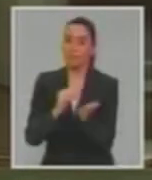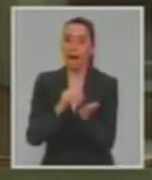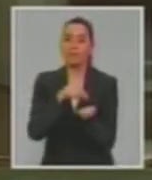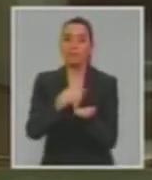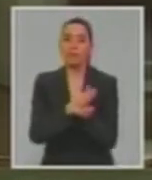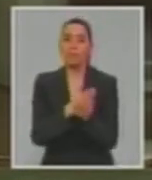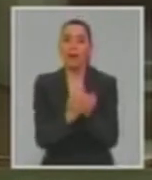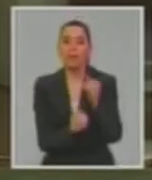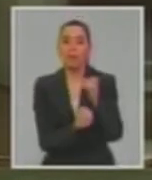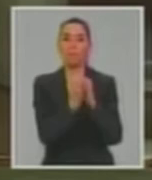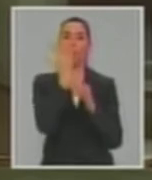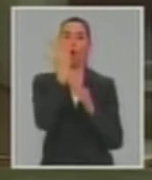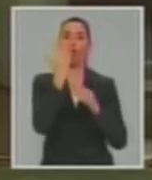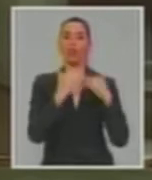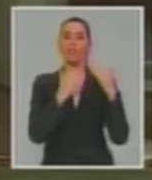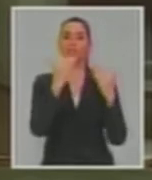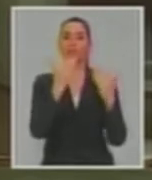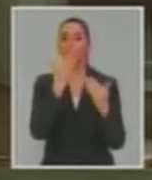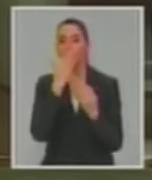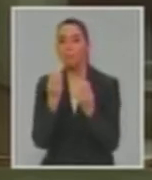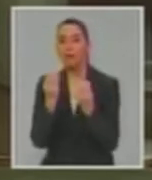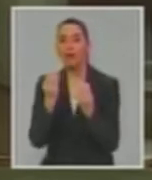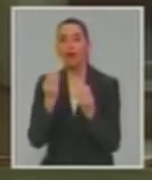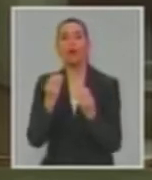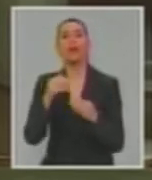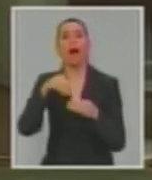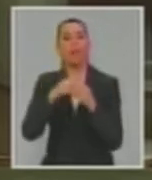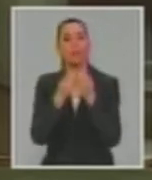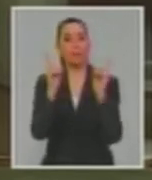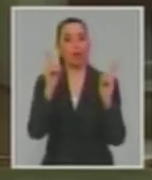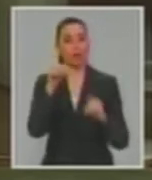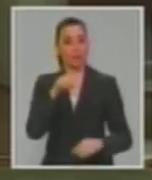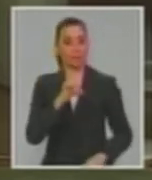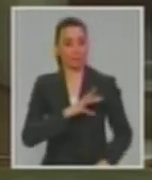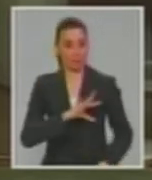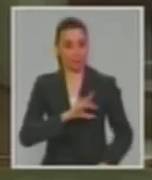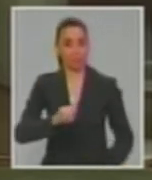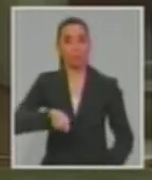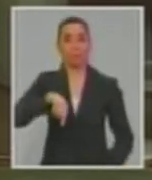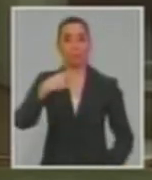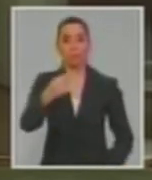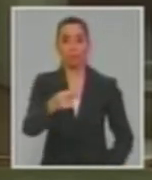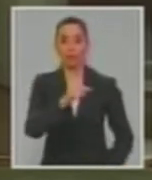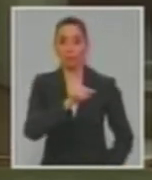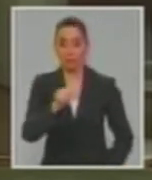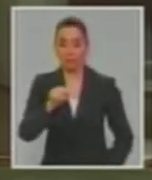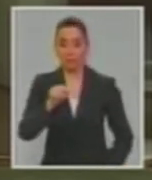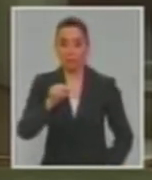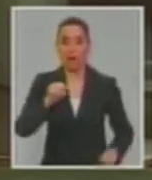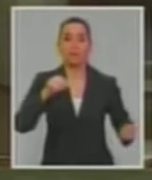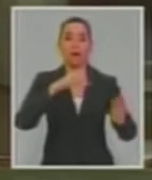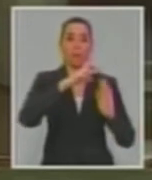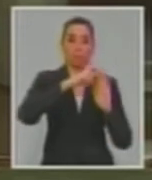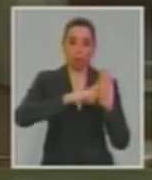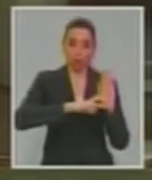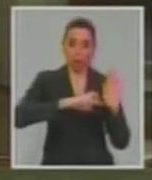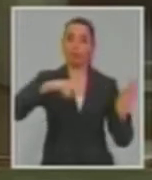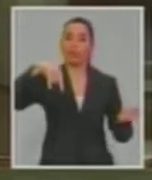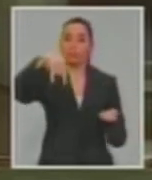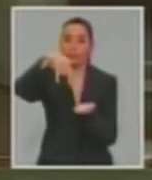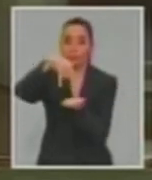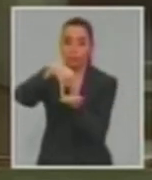de modernización y perfeccionamiento de nuestra democracia. La próxima semana presentaremos un proyecto